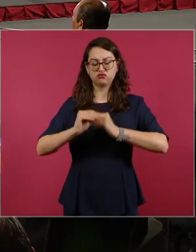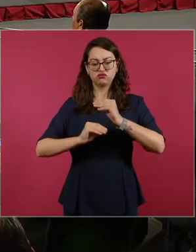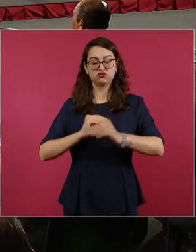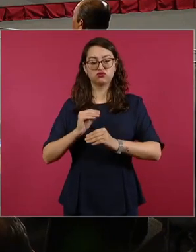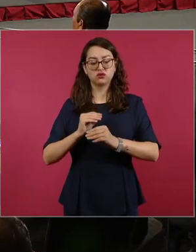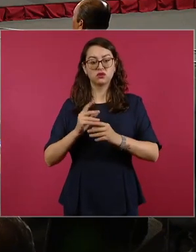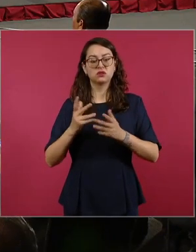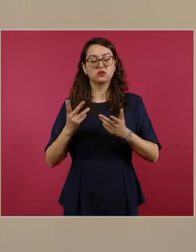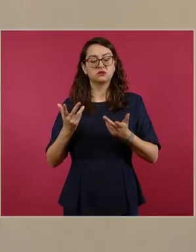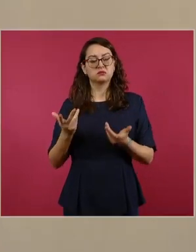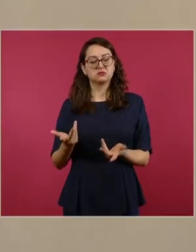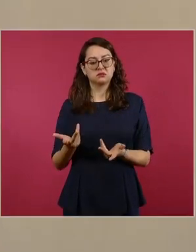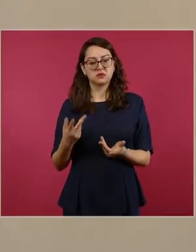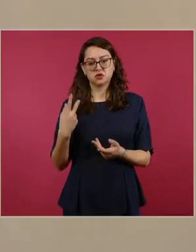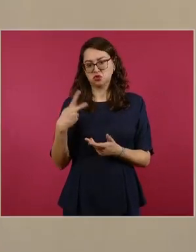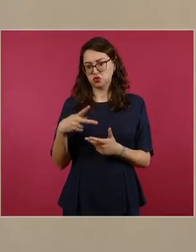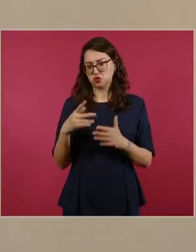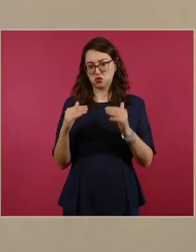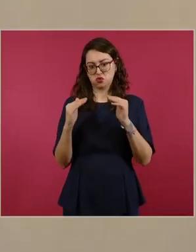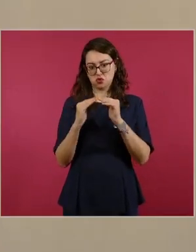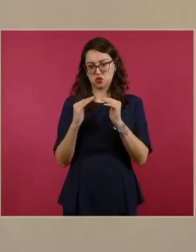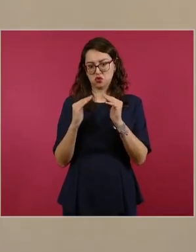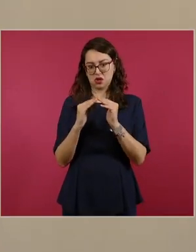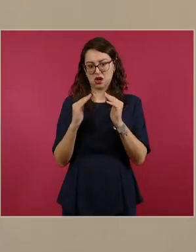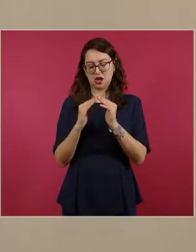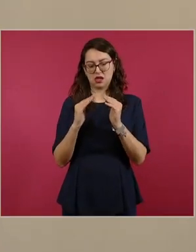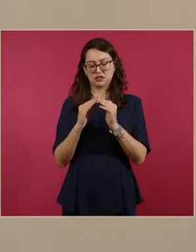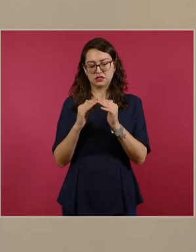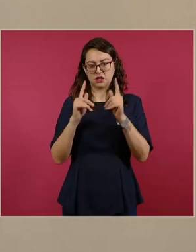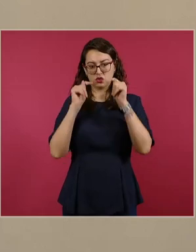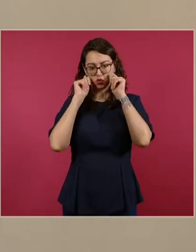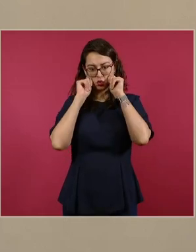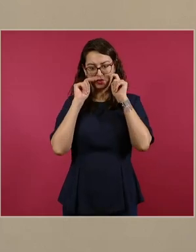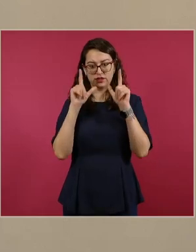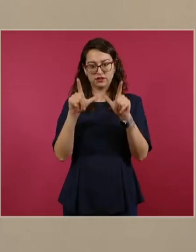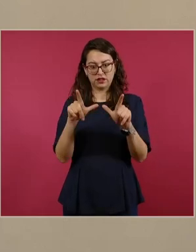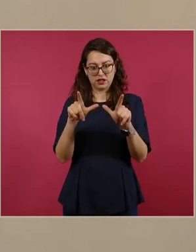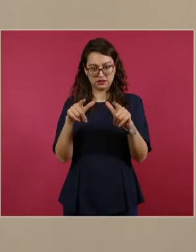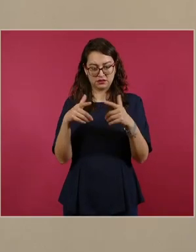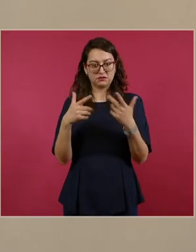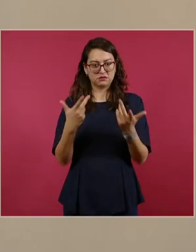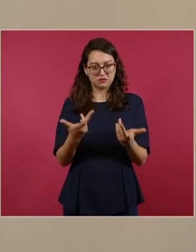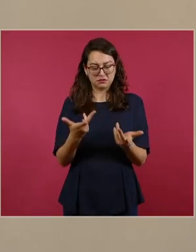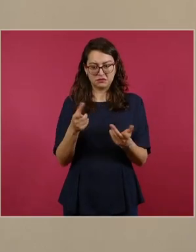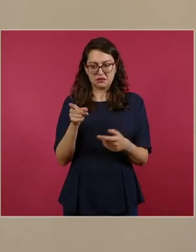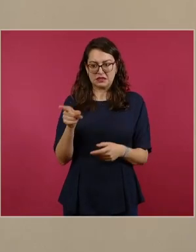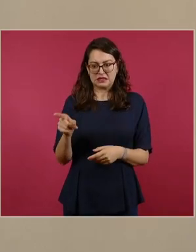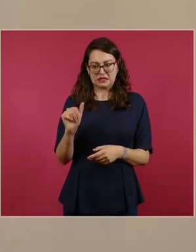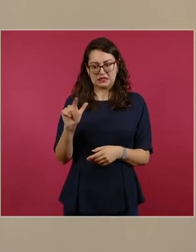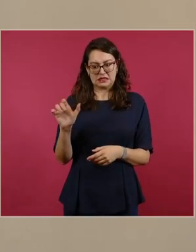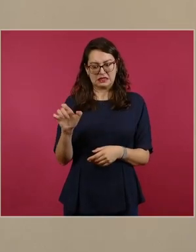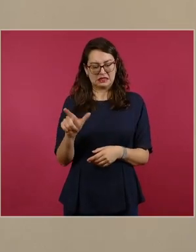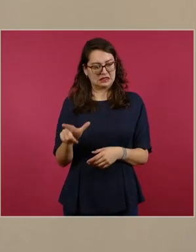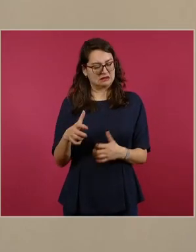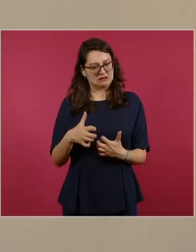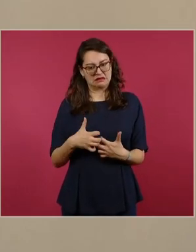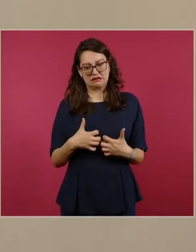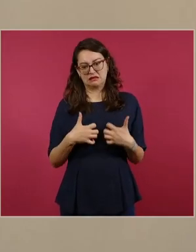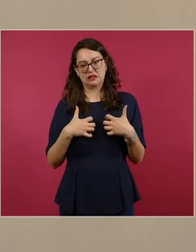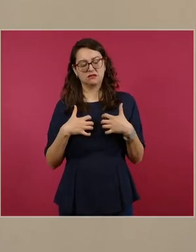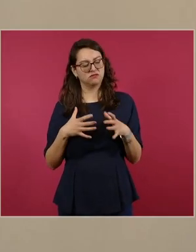la colonia San Francisco Chilpan, en Tultitlán, y en algún momento Axel N. habría estrangulado